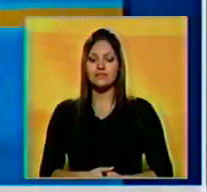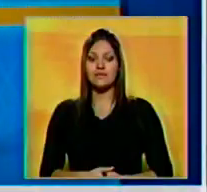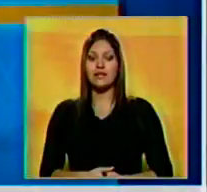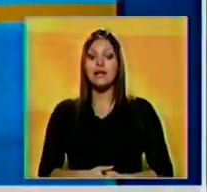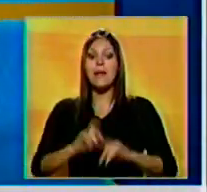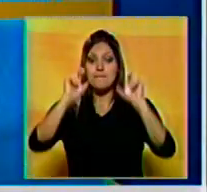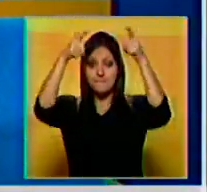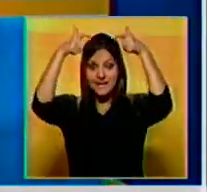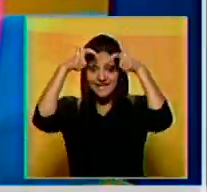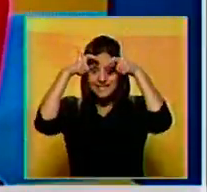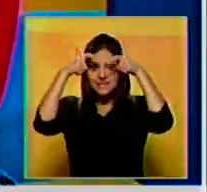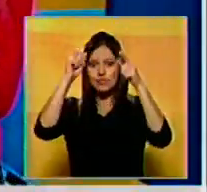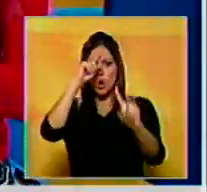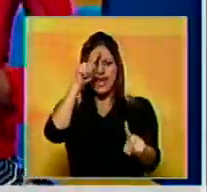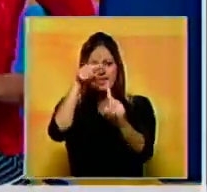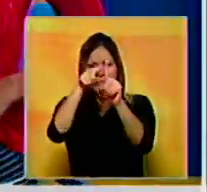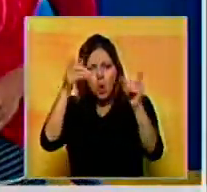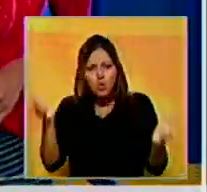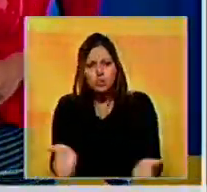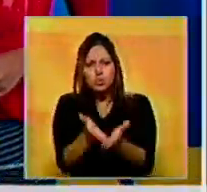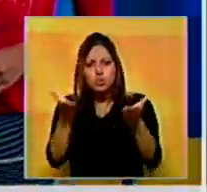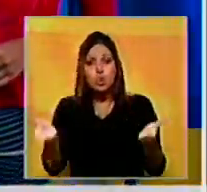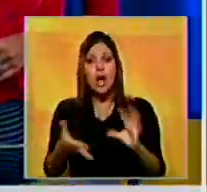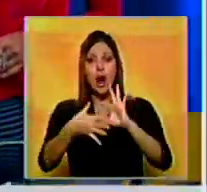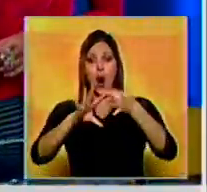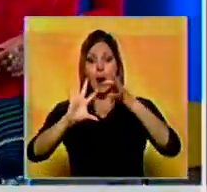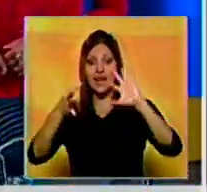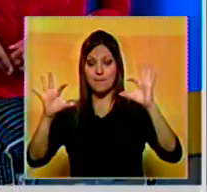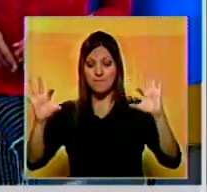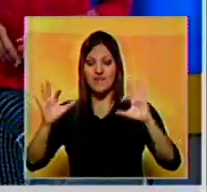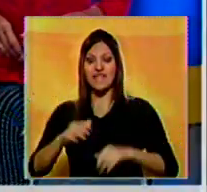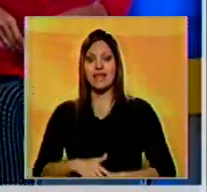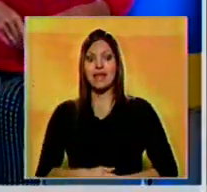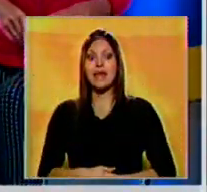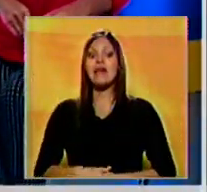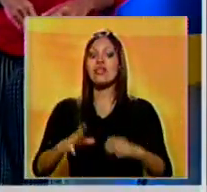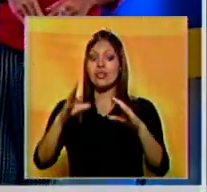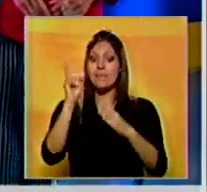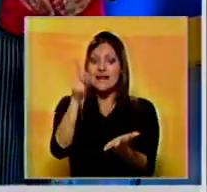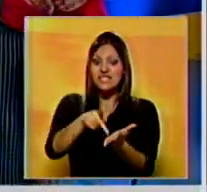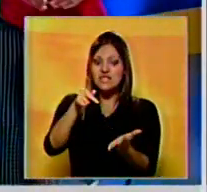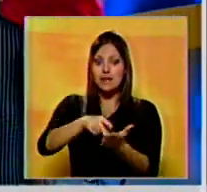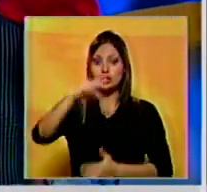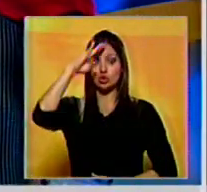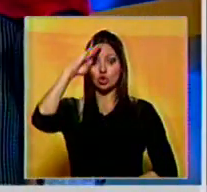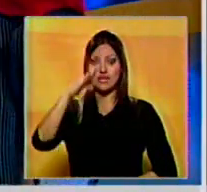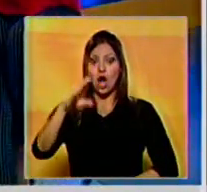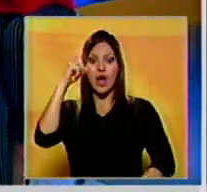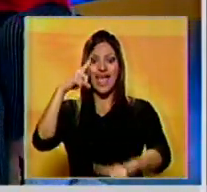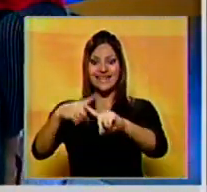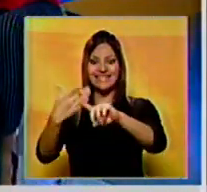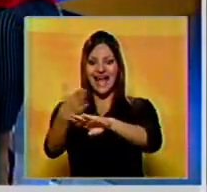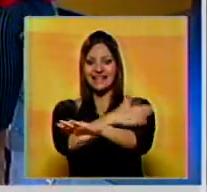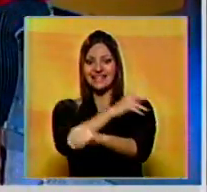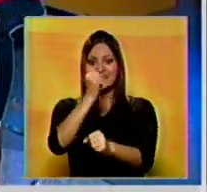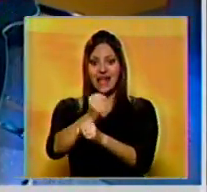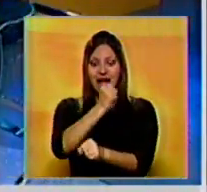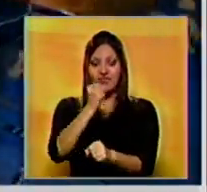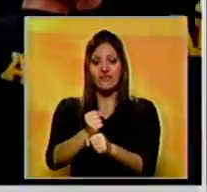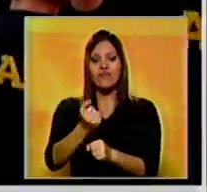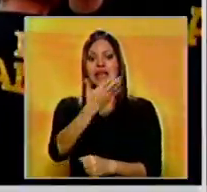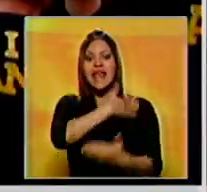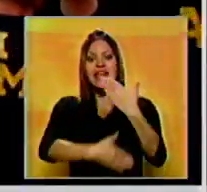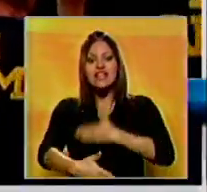está dedicado a la promoción de unas Olimpiadas Paralímpicas en las que participan los soldados excombatientes heridos de